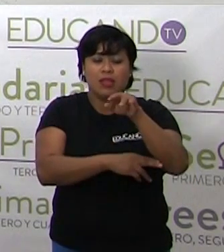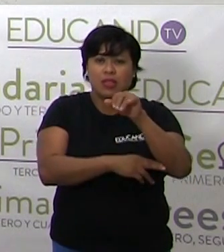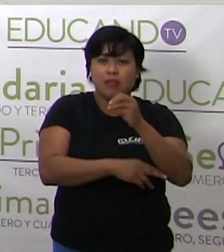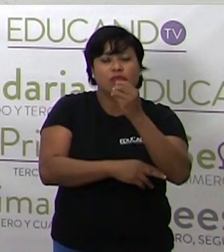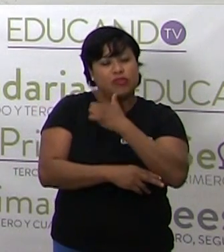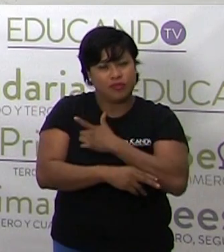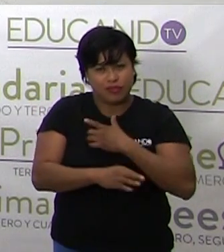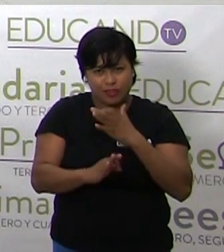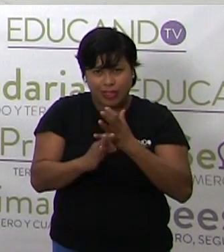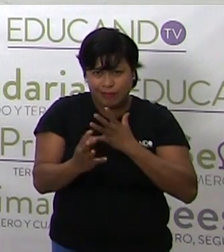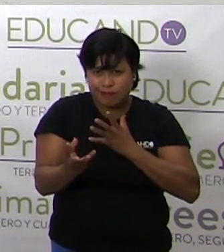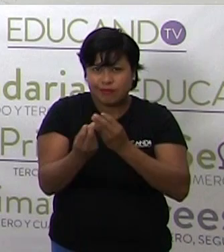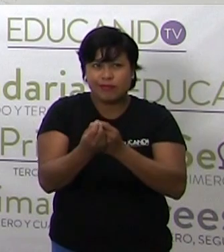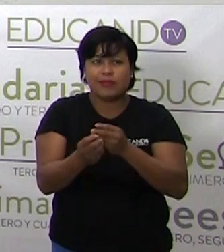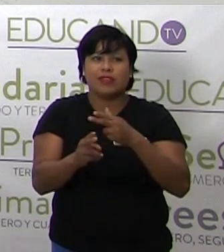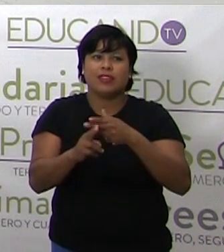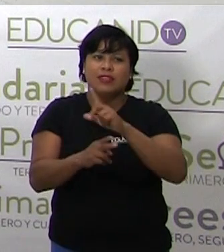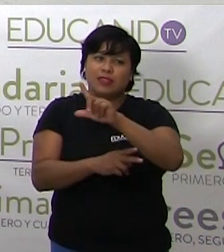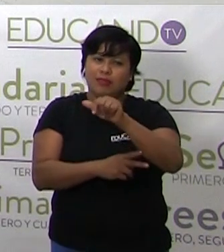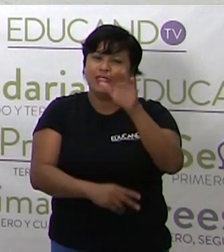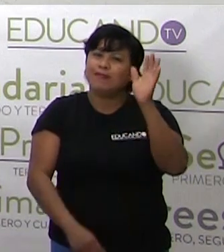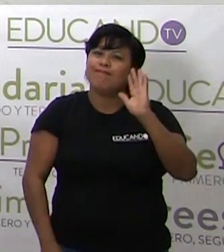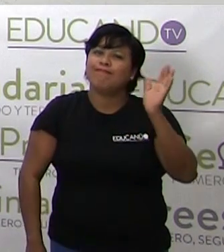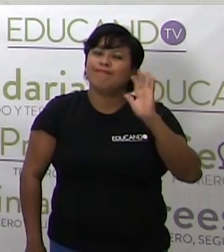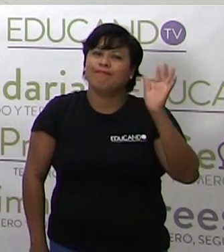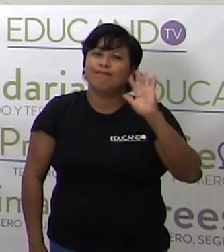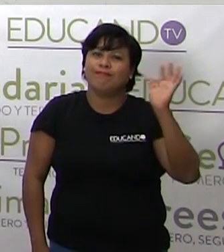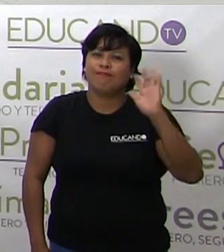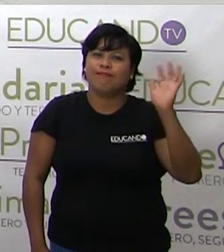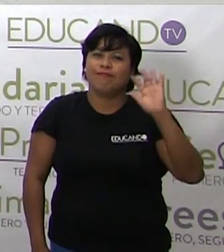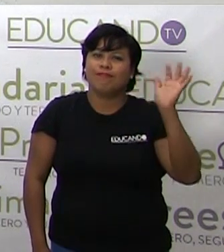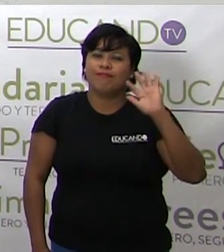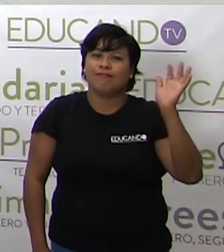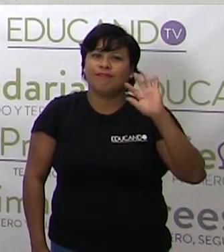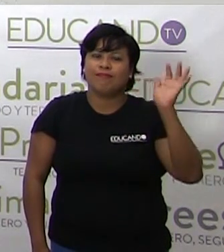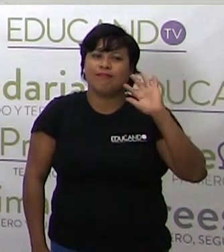y me dio gusto estar con ustedes. Hasta la próxima. Adiós.